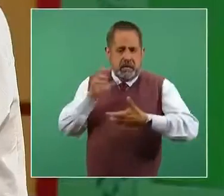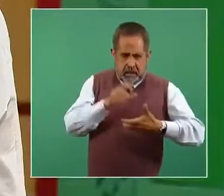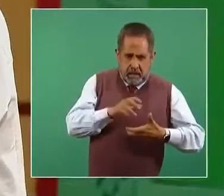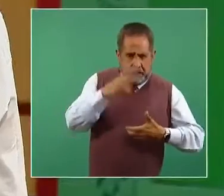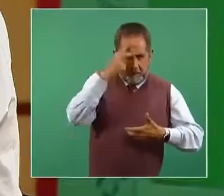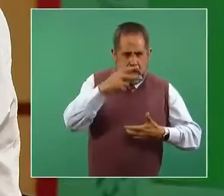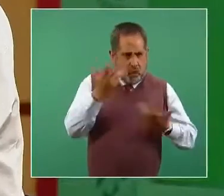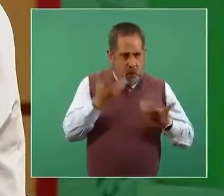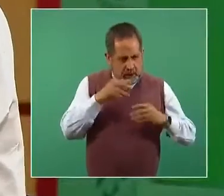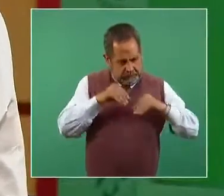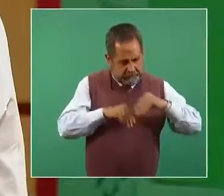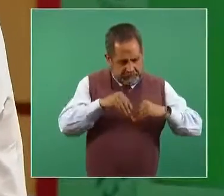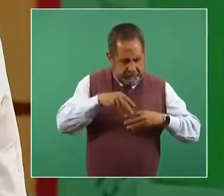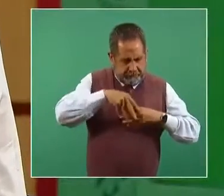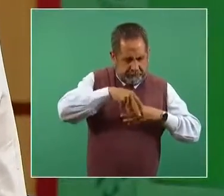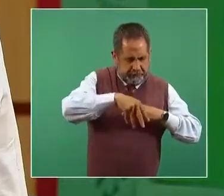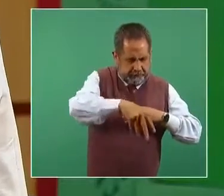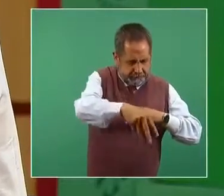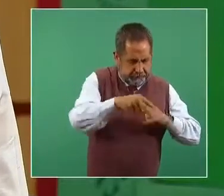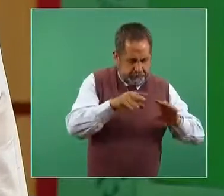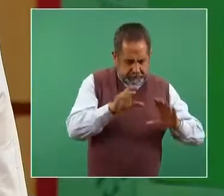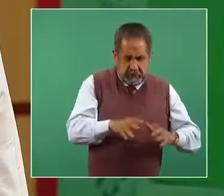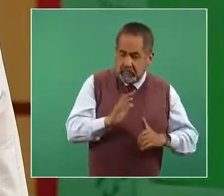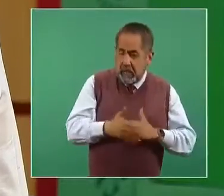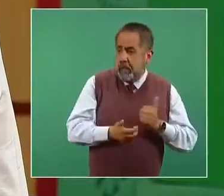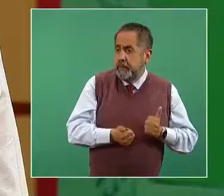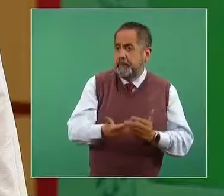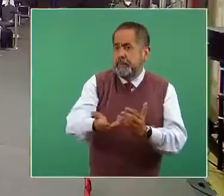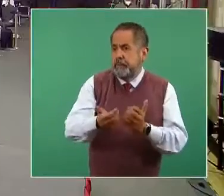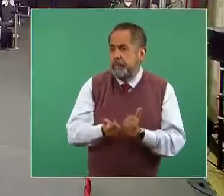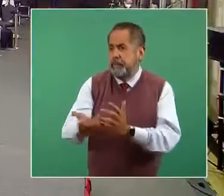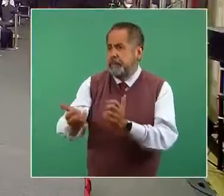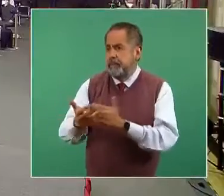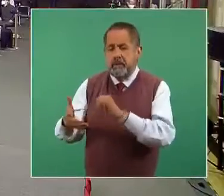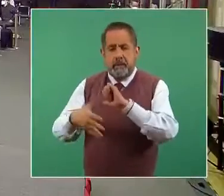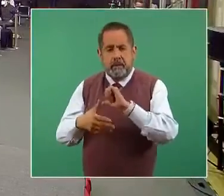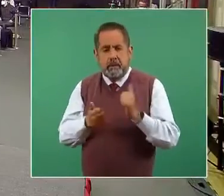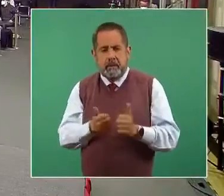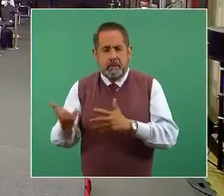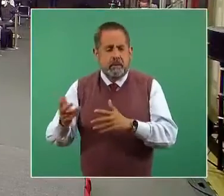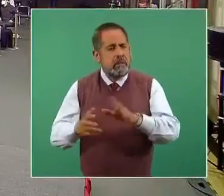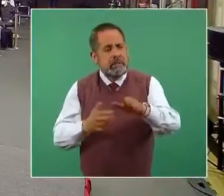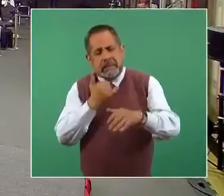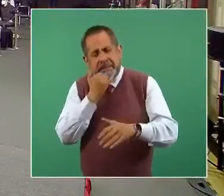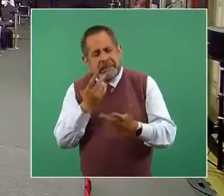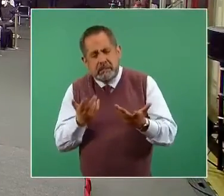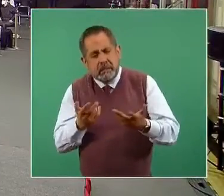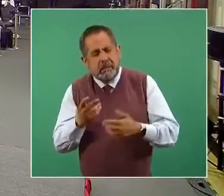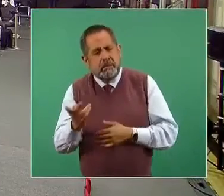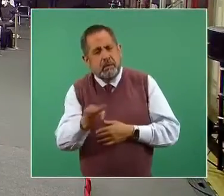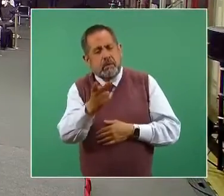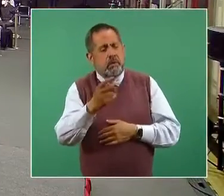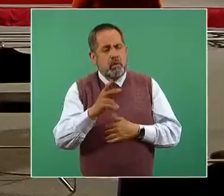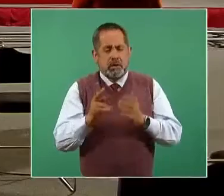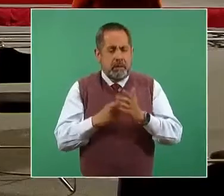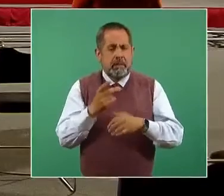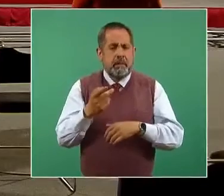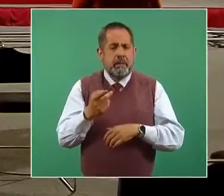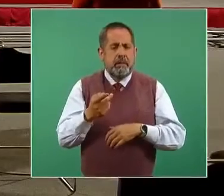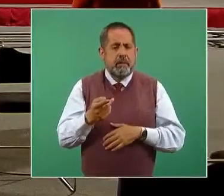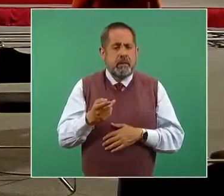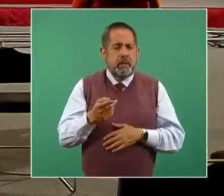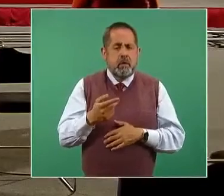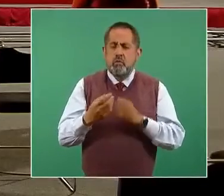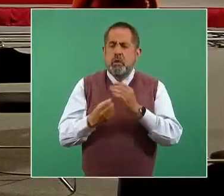envasado en México y después distribución a distintos países de América. Perdón por abusar, pero quiero preguntarle también sobre las